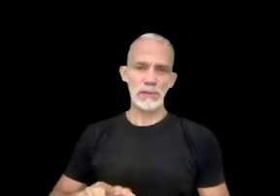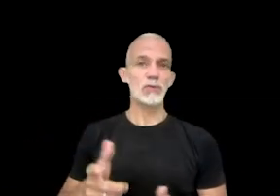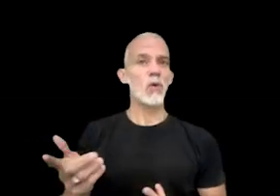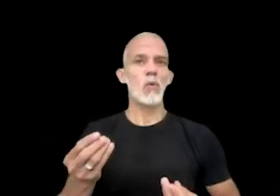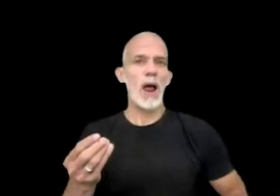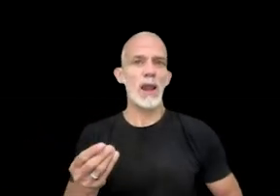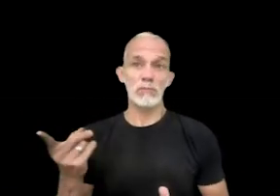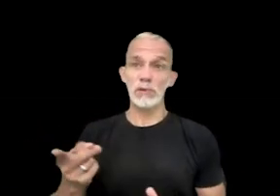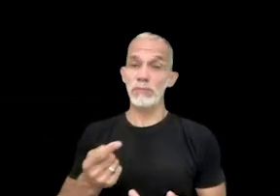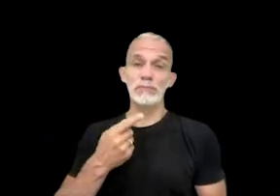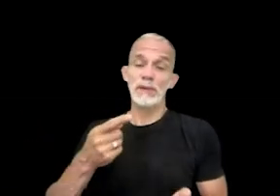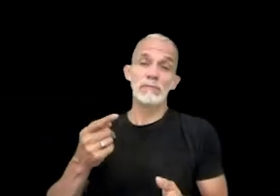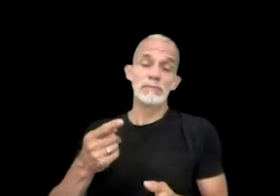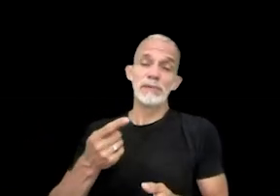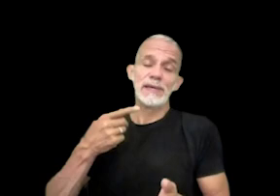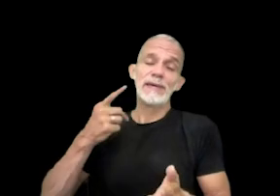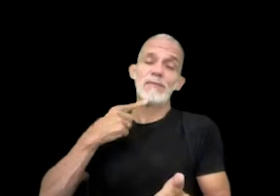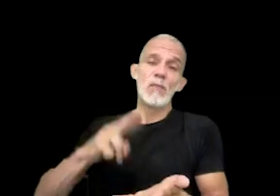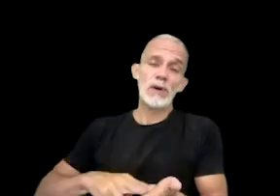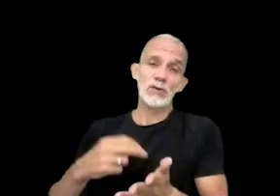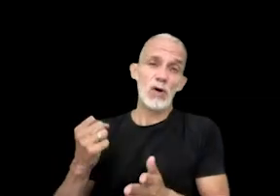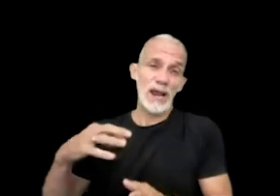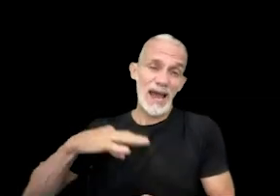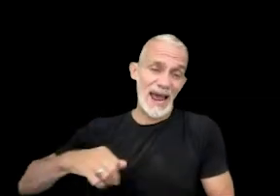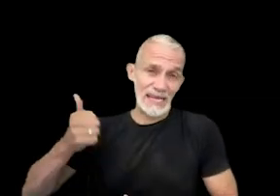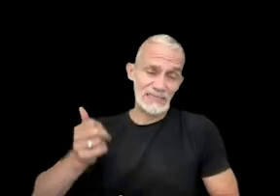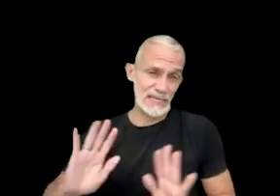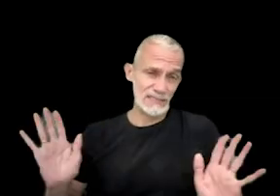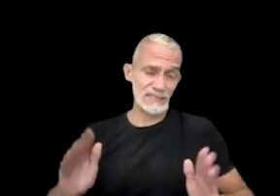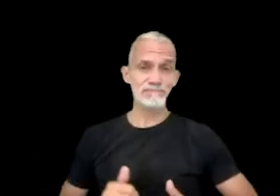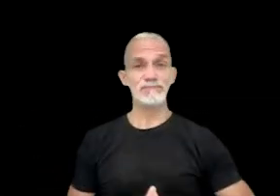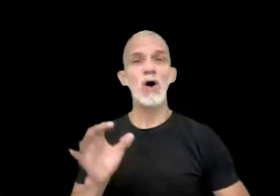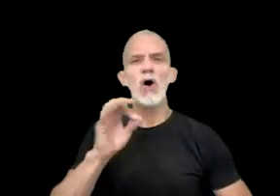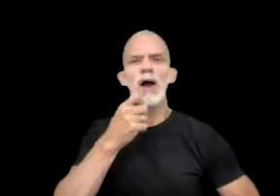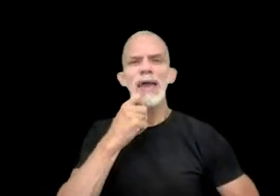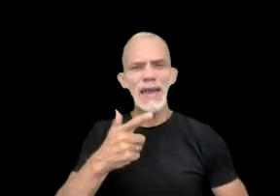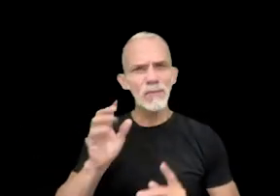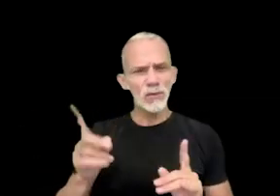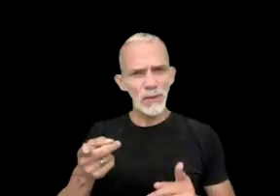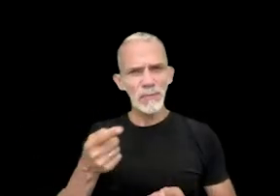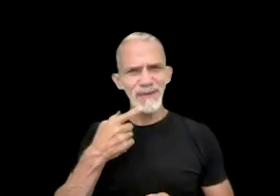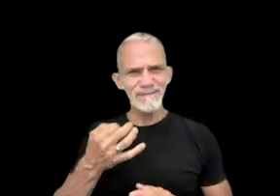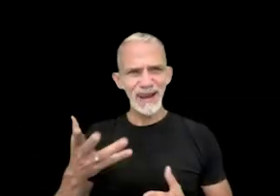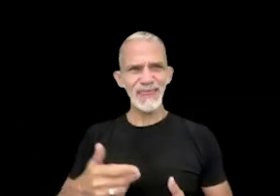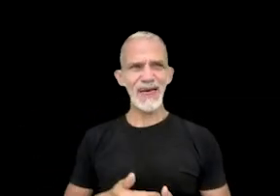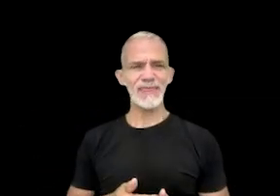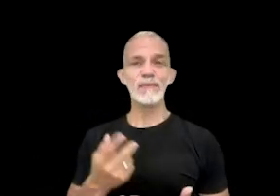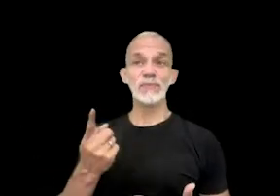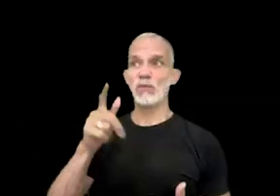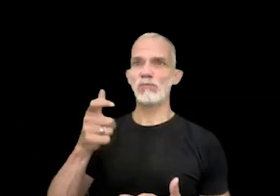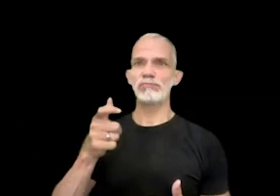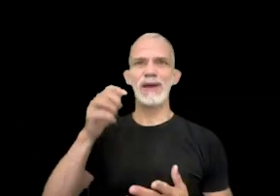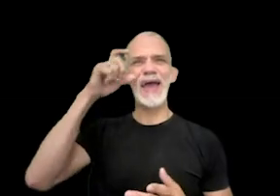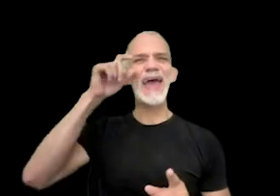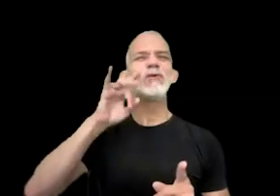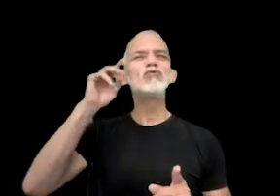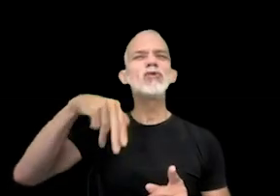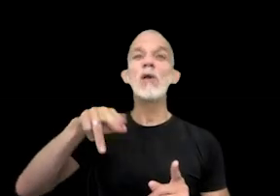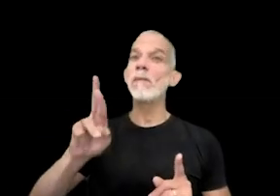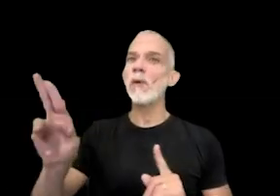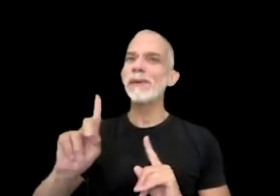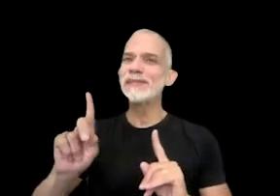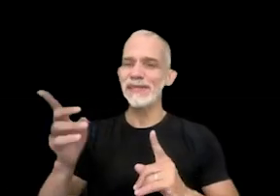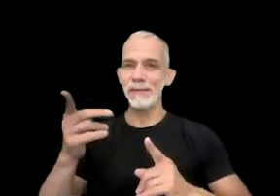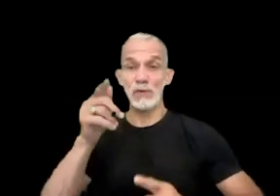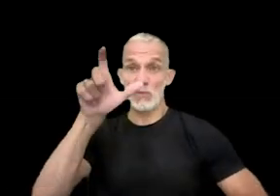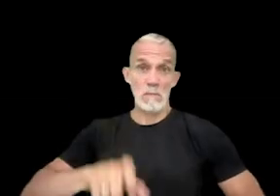Eludí el impacto del impuesto a las ganancias. O un ejemplo también muy real de una elusión no permitida.